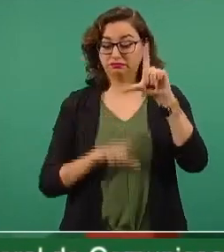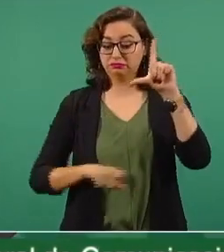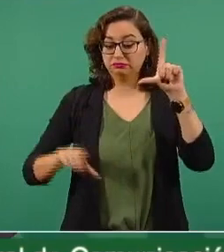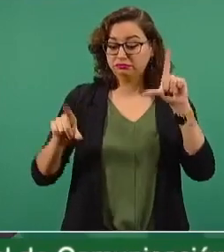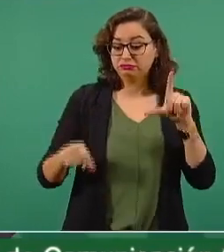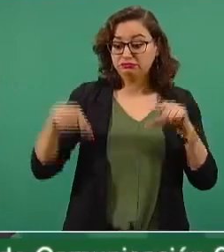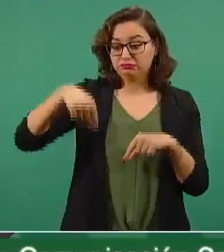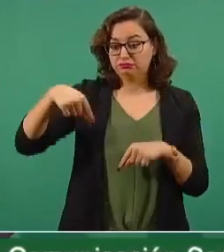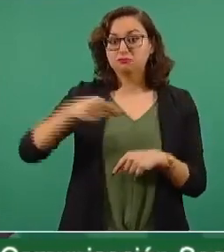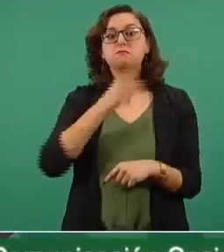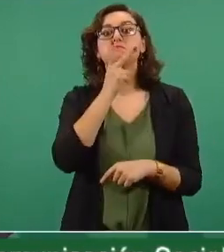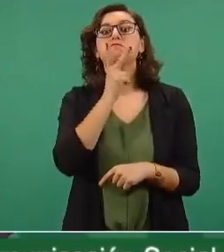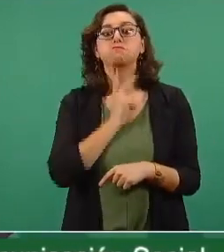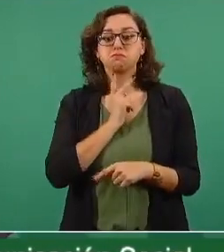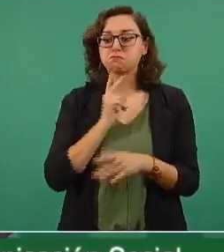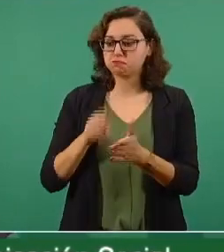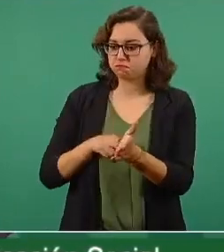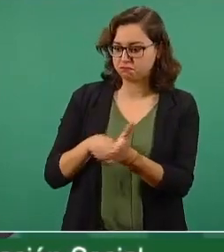crudo,